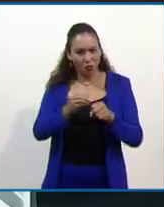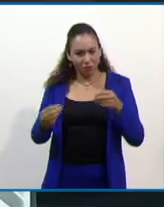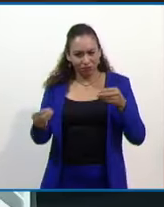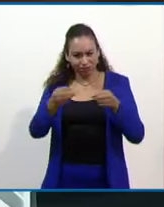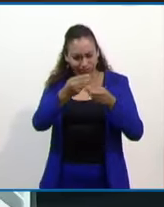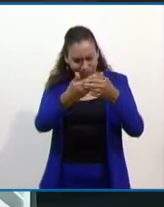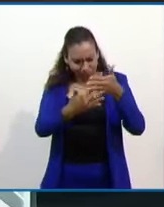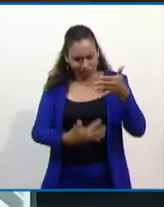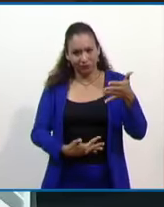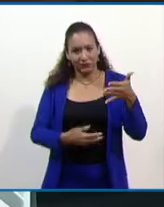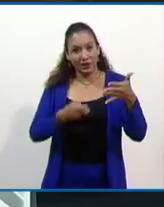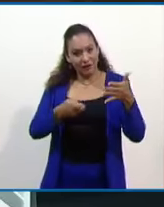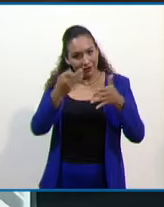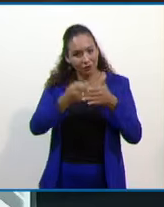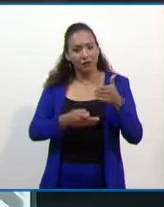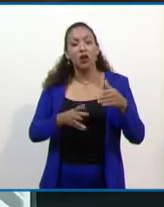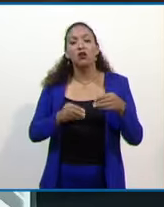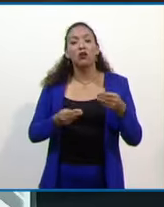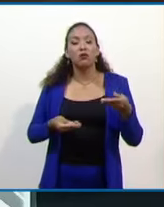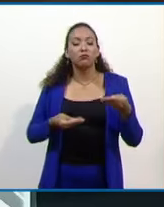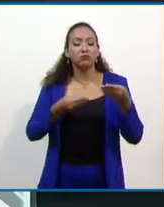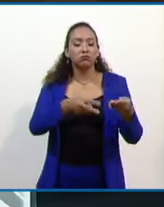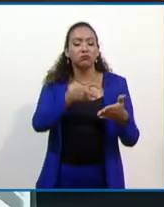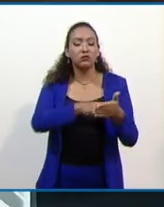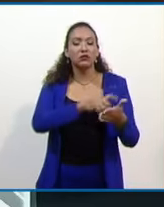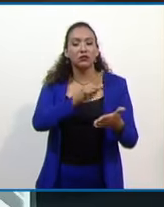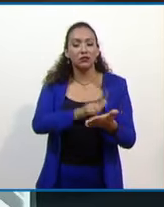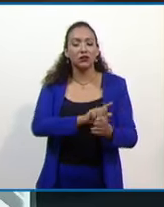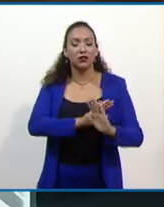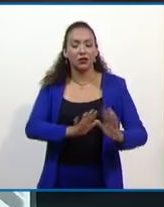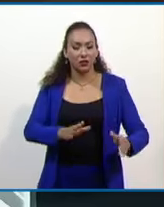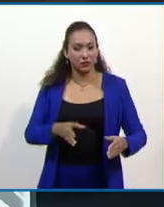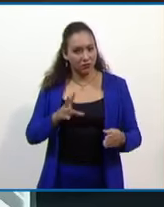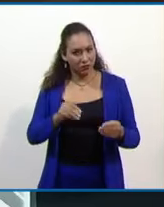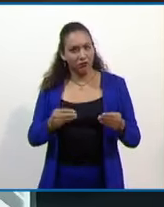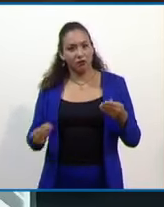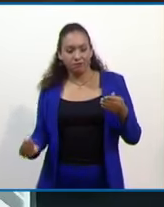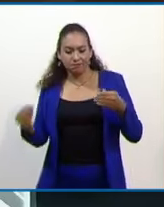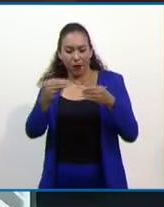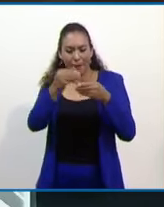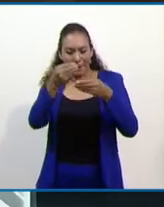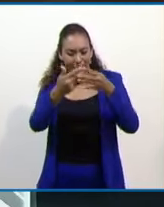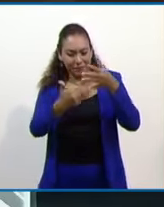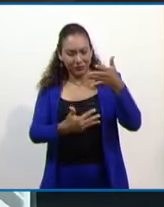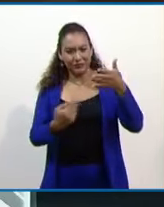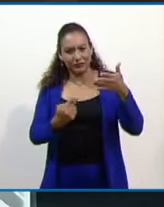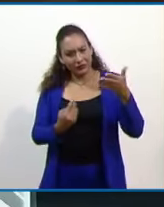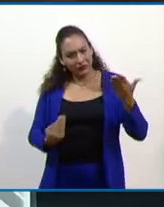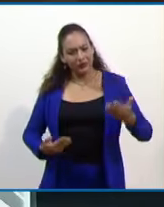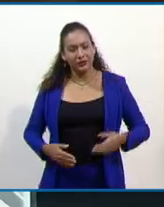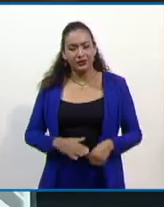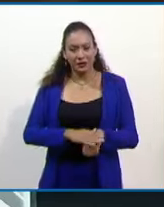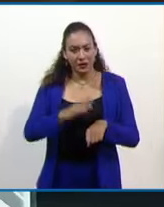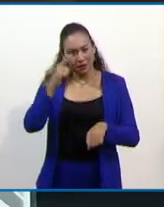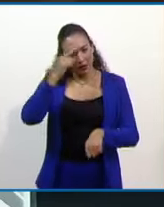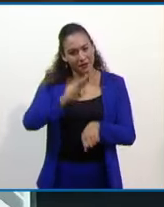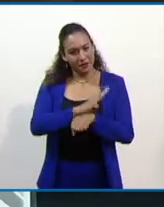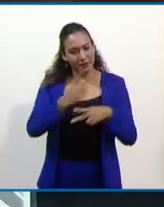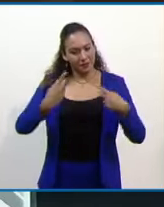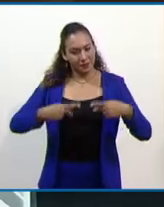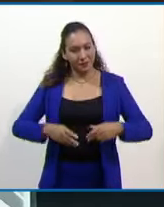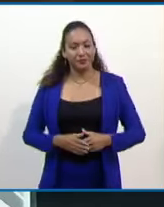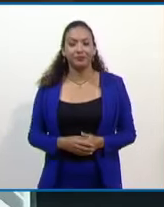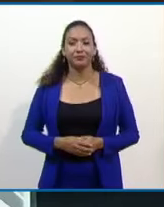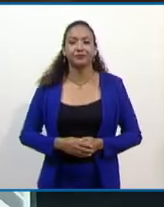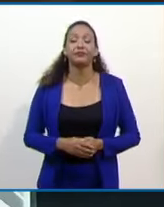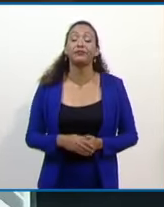sean más eficientes en sus procedimientos y plazos y más eficaces en sus impactos. En la ceremonia de clausura de